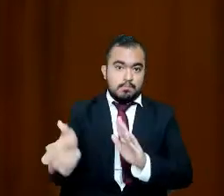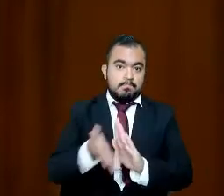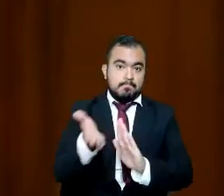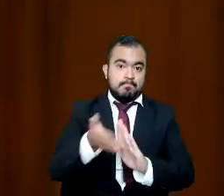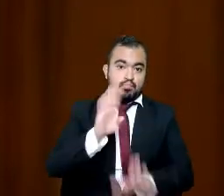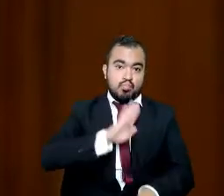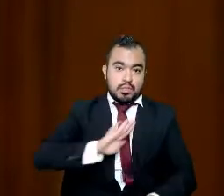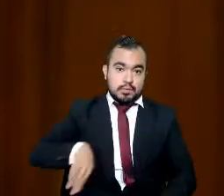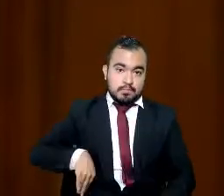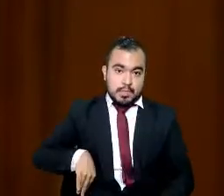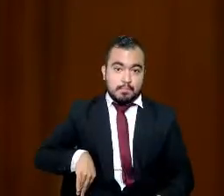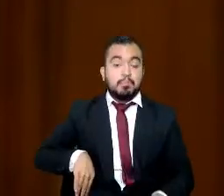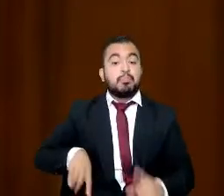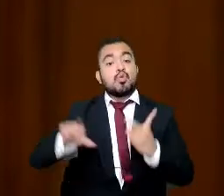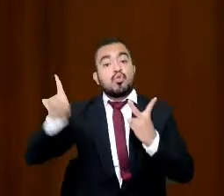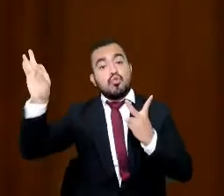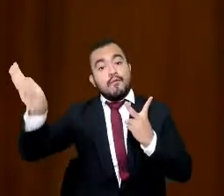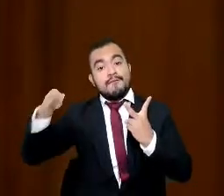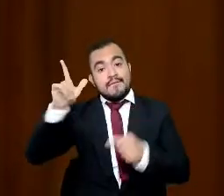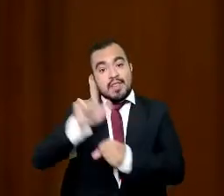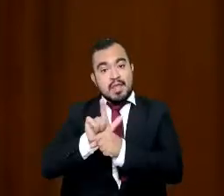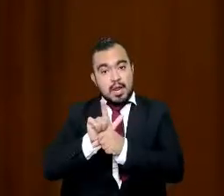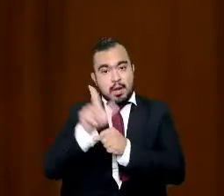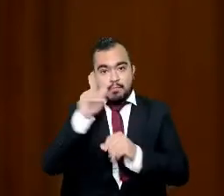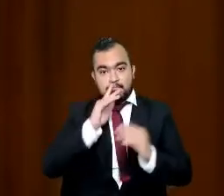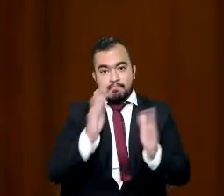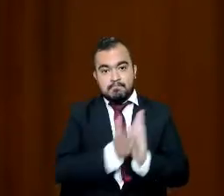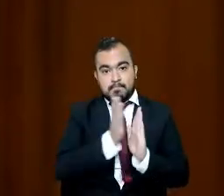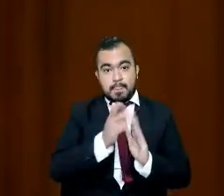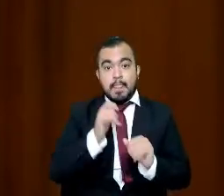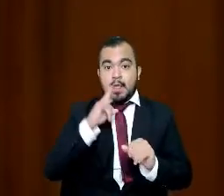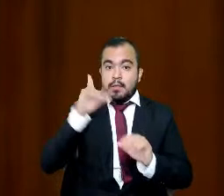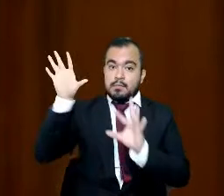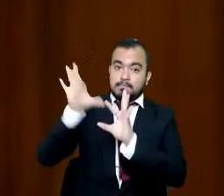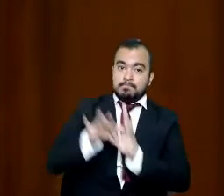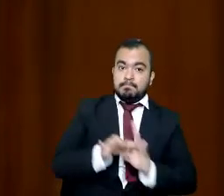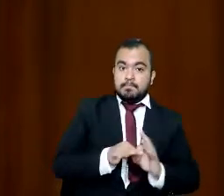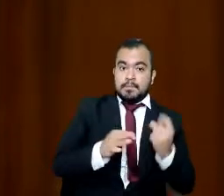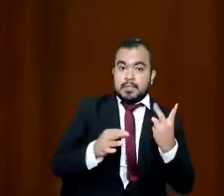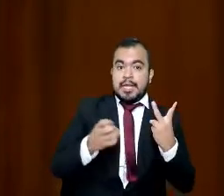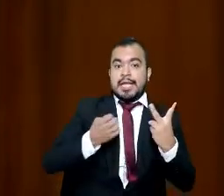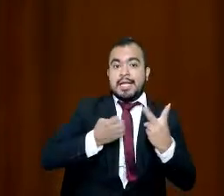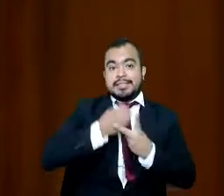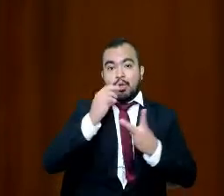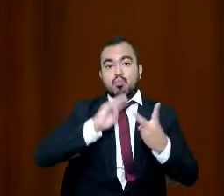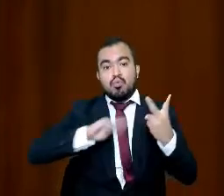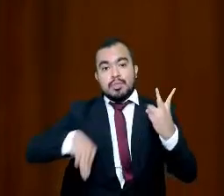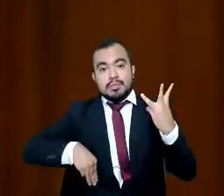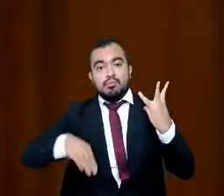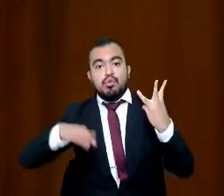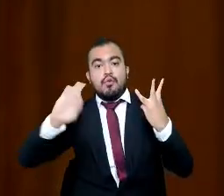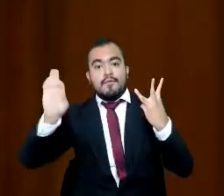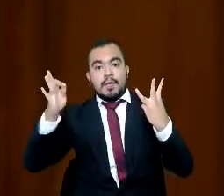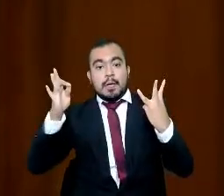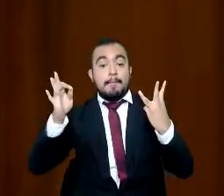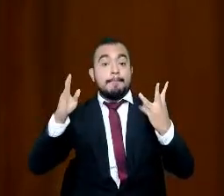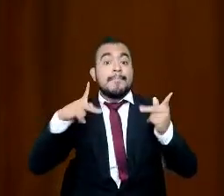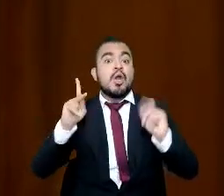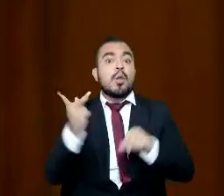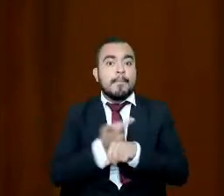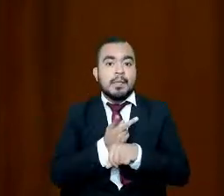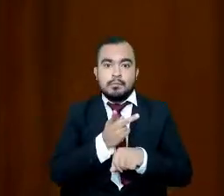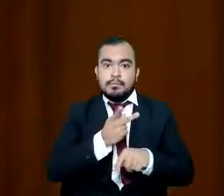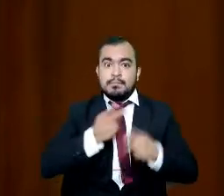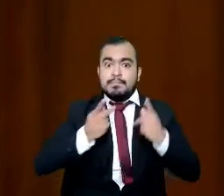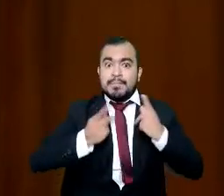federales. Concurrimos 3 órdenes de gobierno. ¿Qué es lo que pasa? A la gente no le importa quién